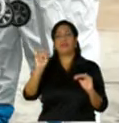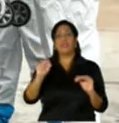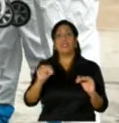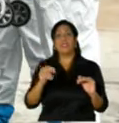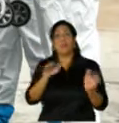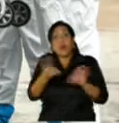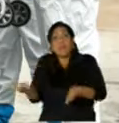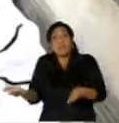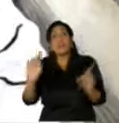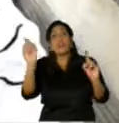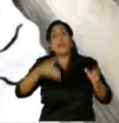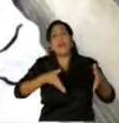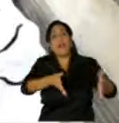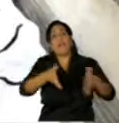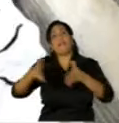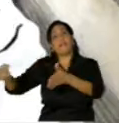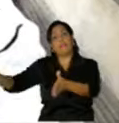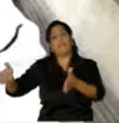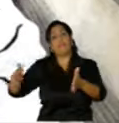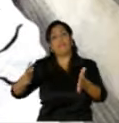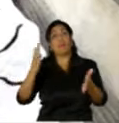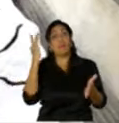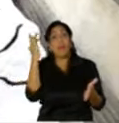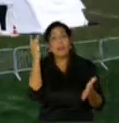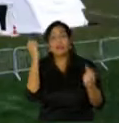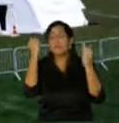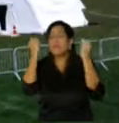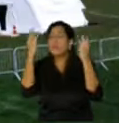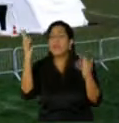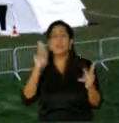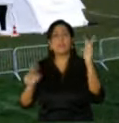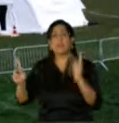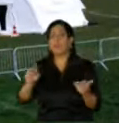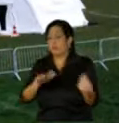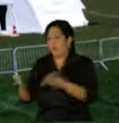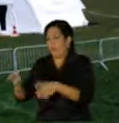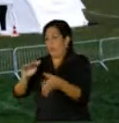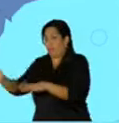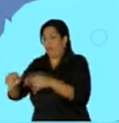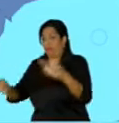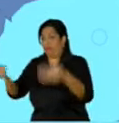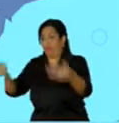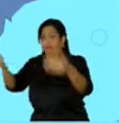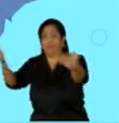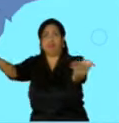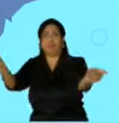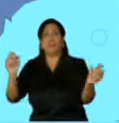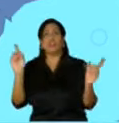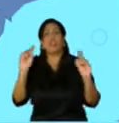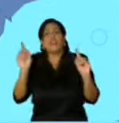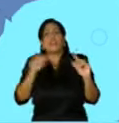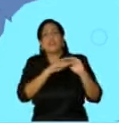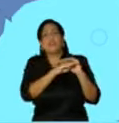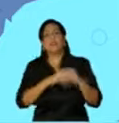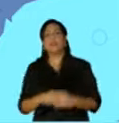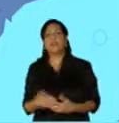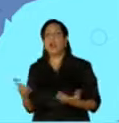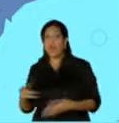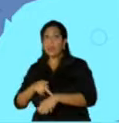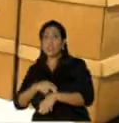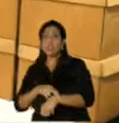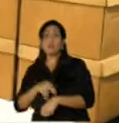que hay demasiadas muertes para la capacidad de las funerarias. En Puerto Rico actualmente hay 33 muertes